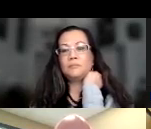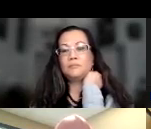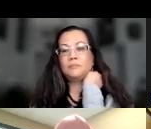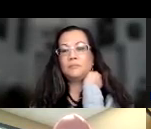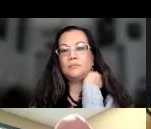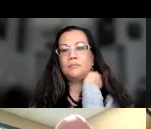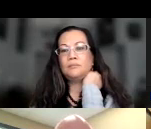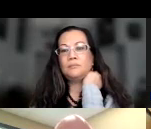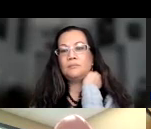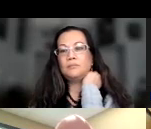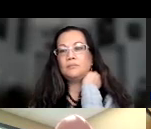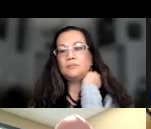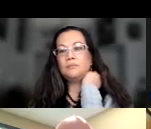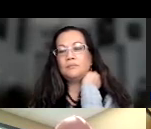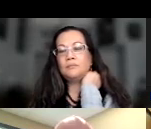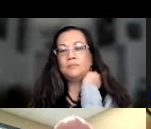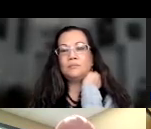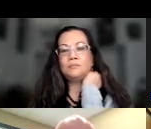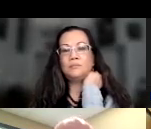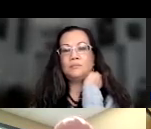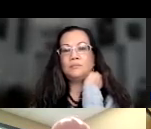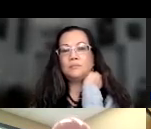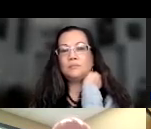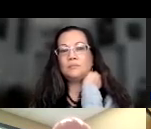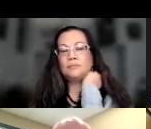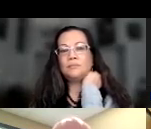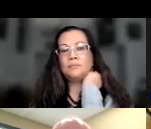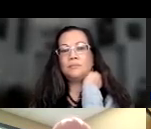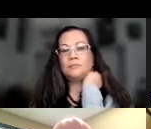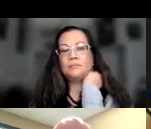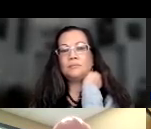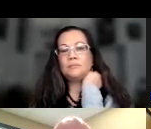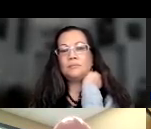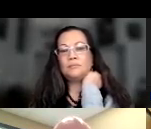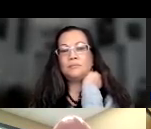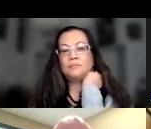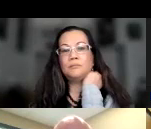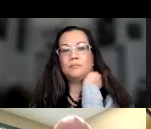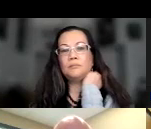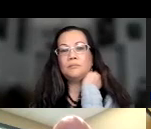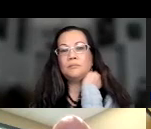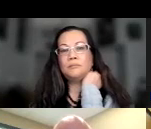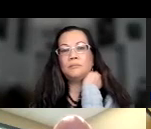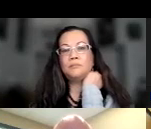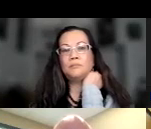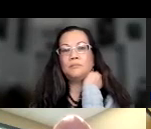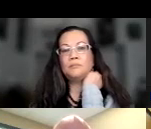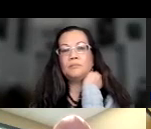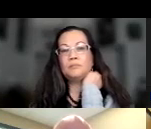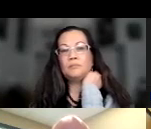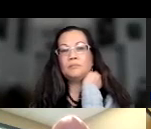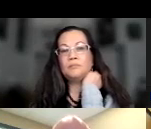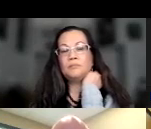entonces dándole esta población en esta área y esto fue una representación visual de la comunidad que